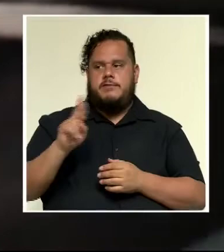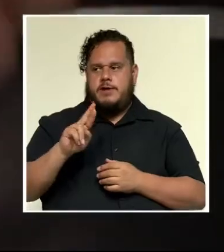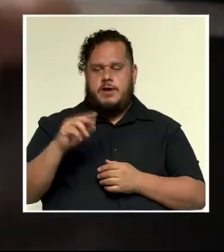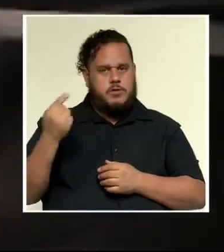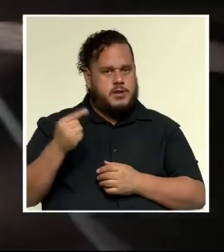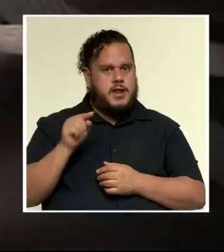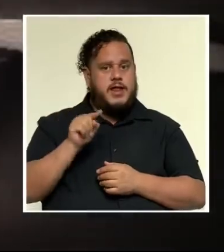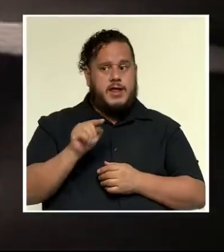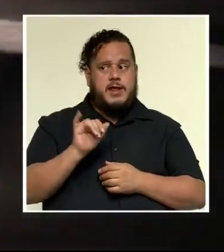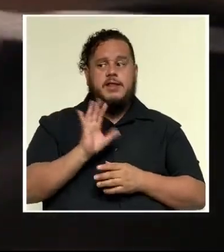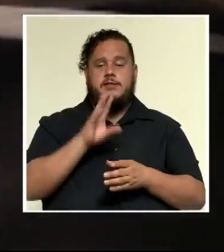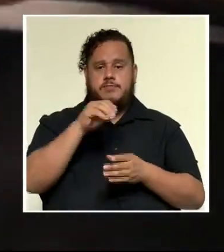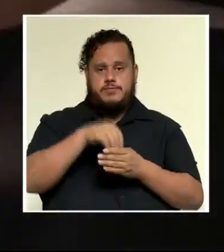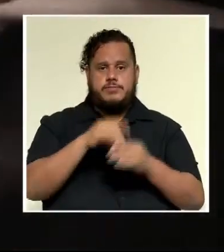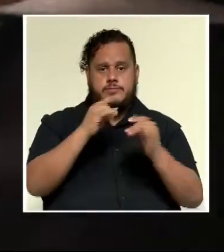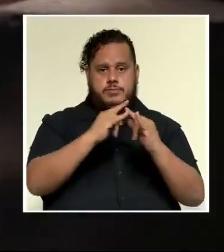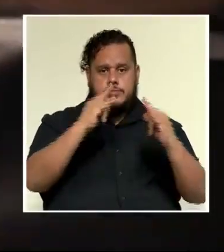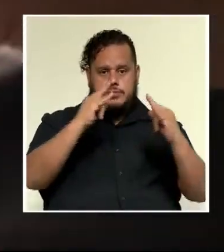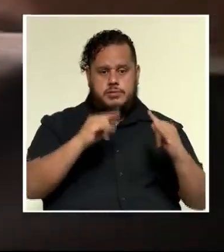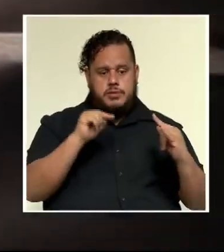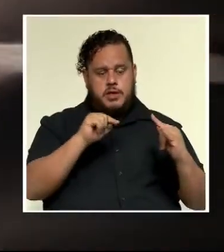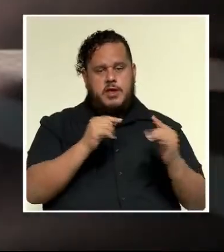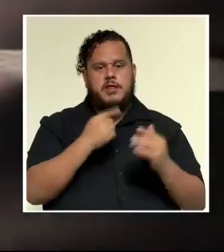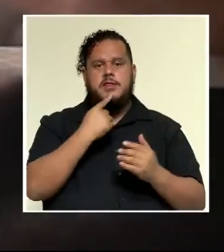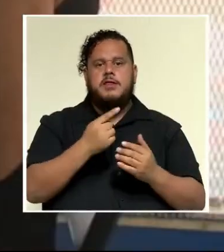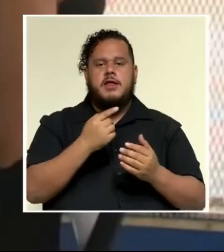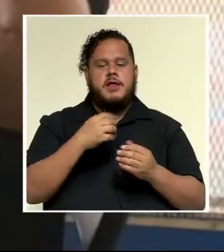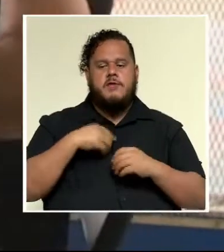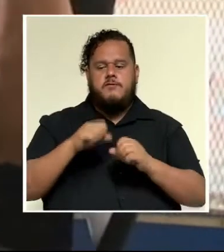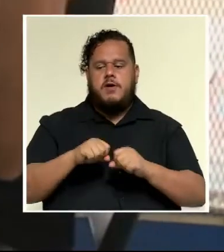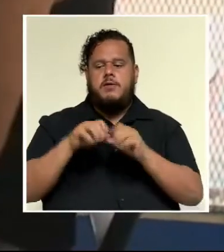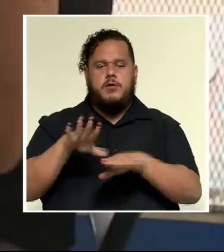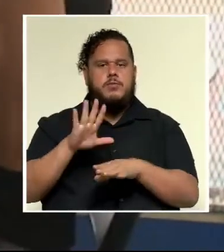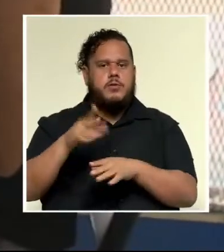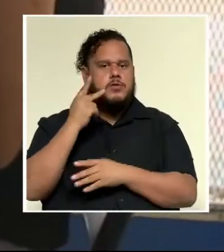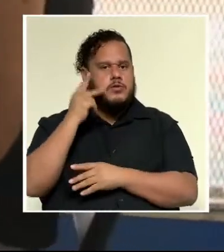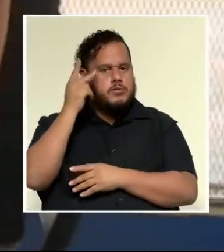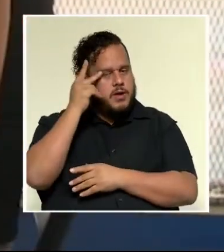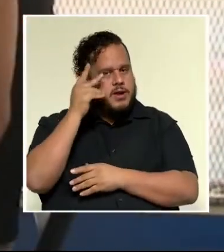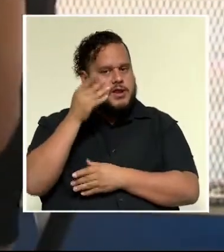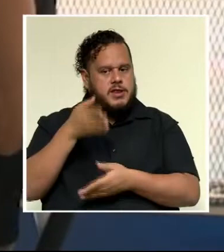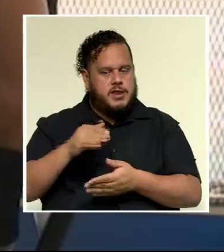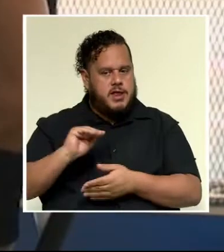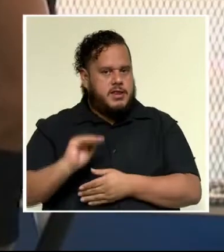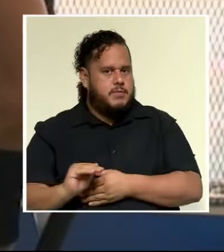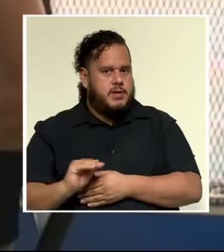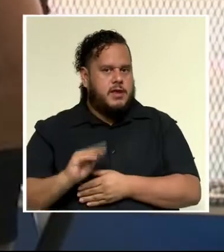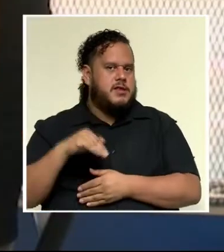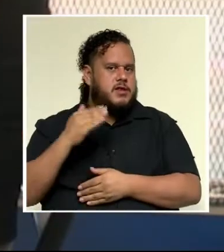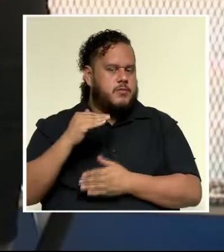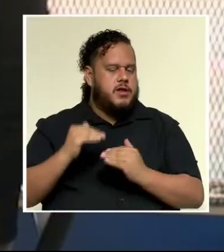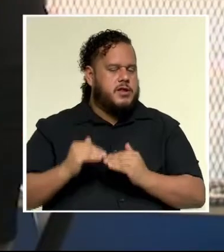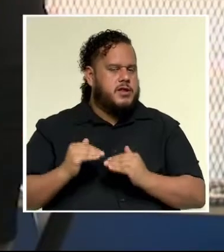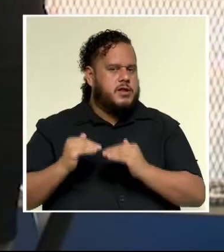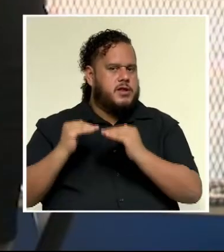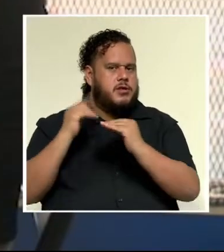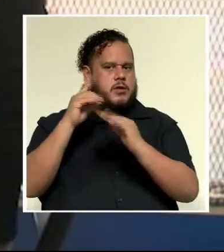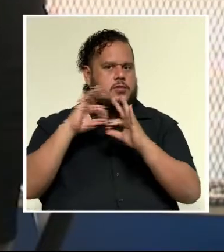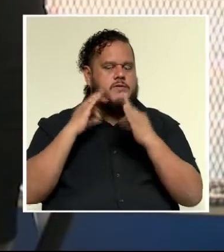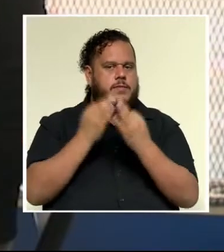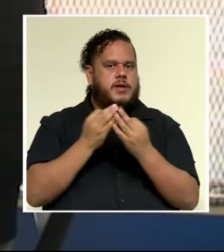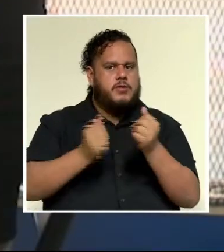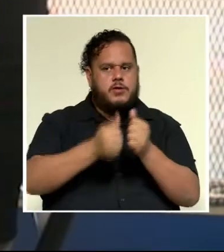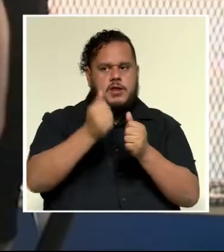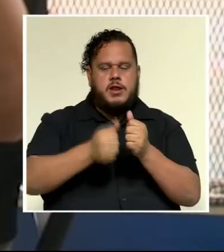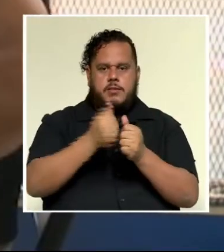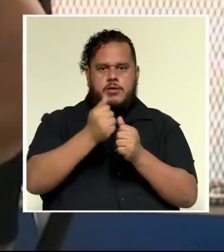parte de los integrantes del albergue. Dice que fue abandonado por sus padres desde pequeño y luego creció en una familia donde la mayoría